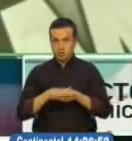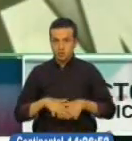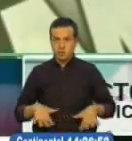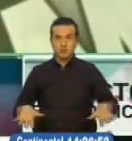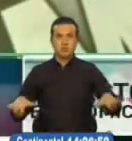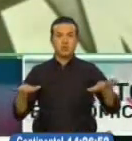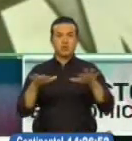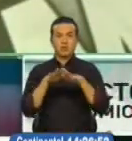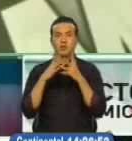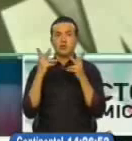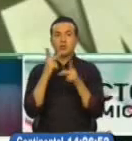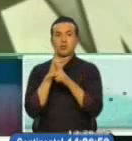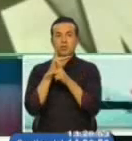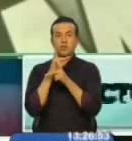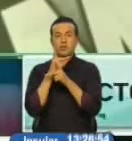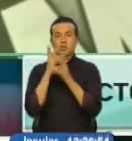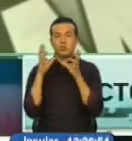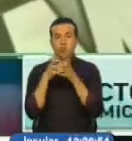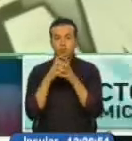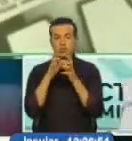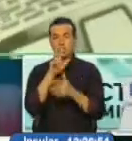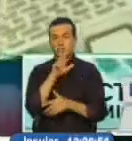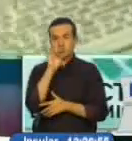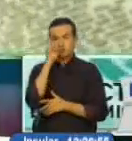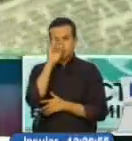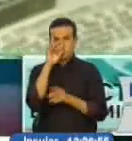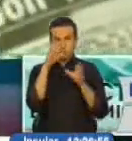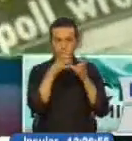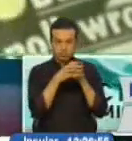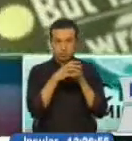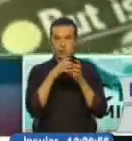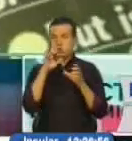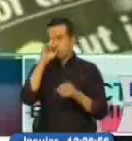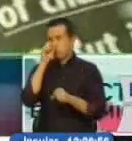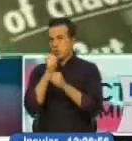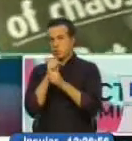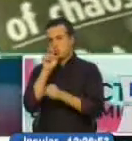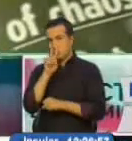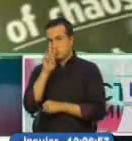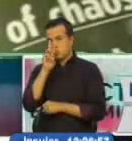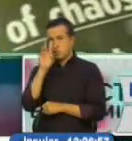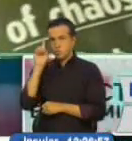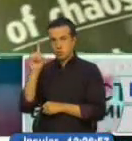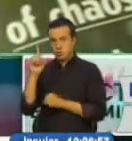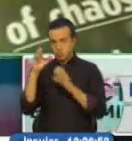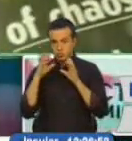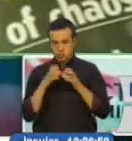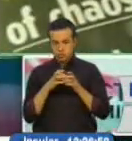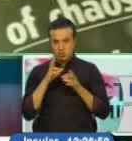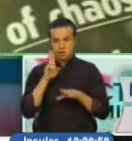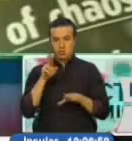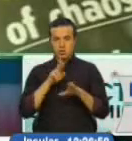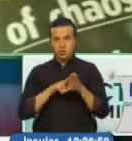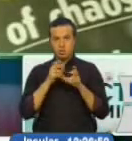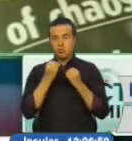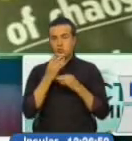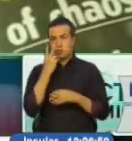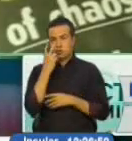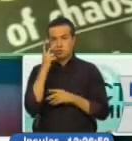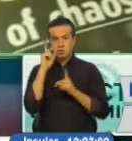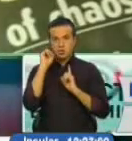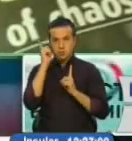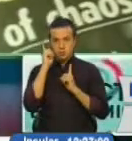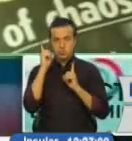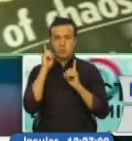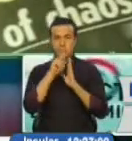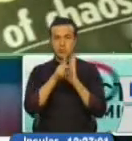circunscripciones, los conservadores lograron 318, los laboristas 261 y los nacionalistas 12 diputados para